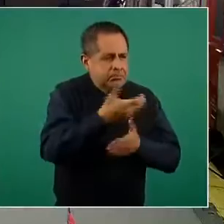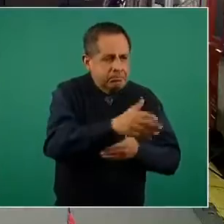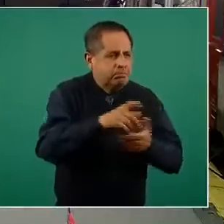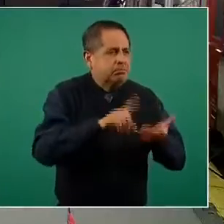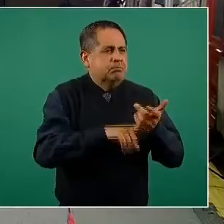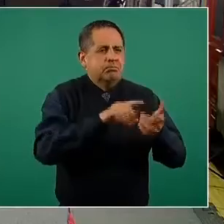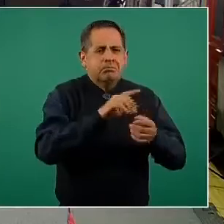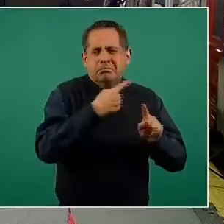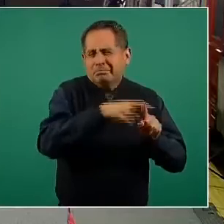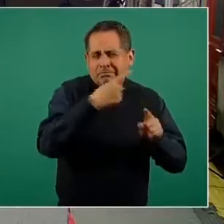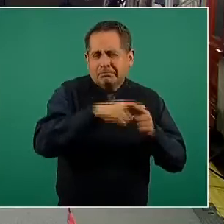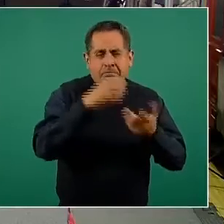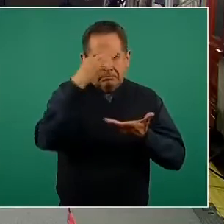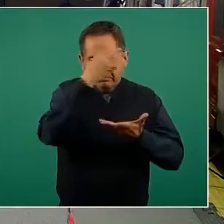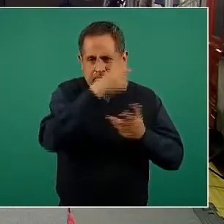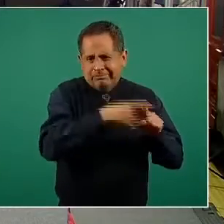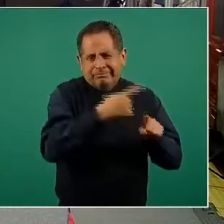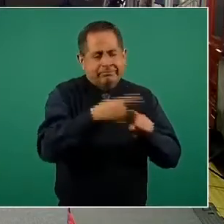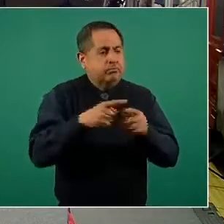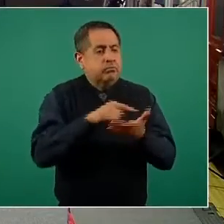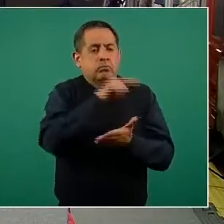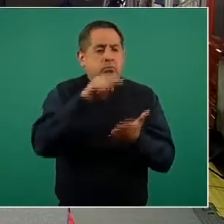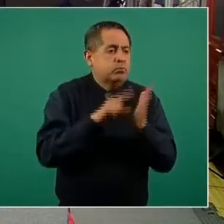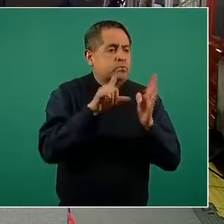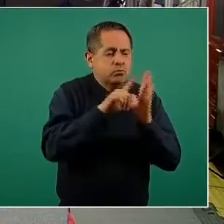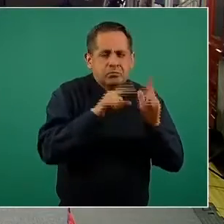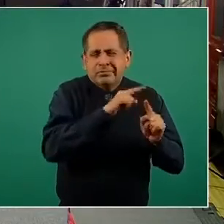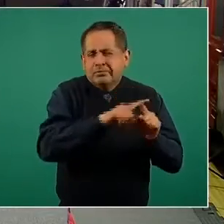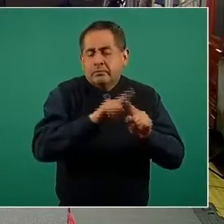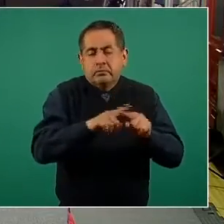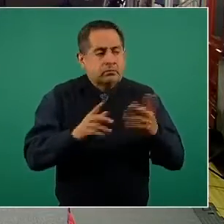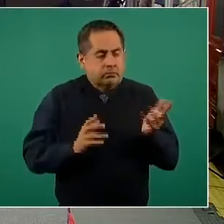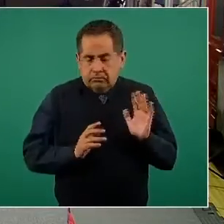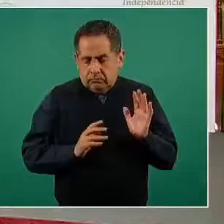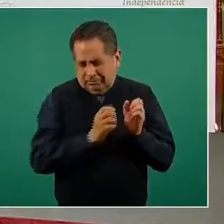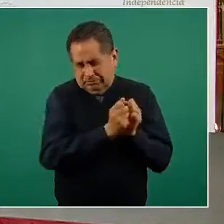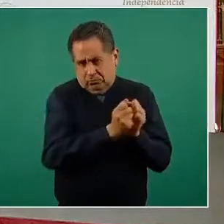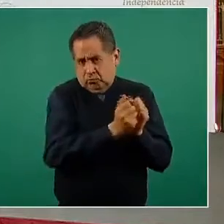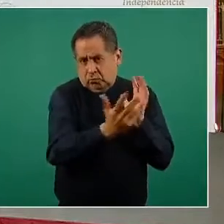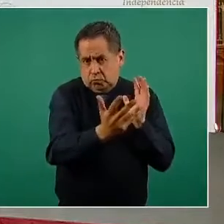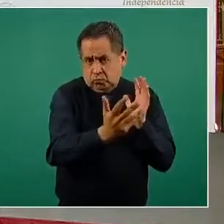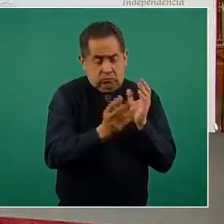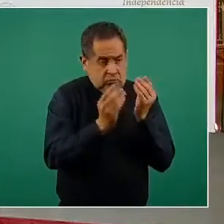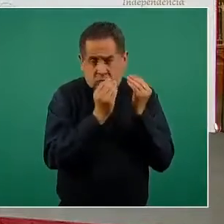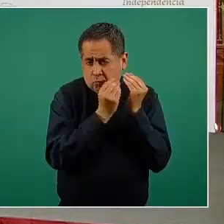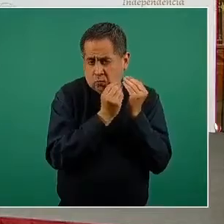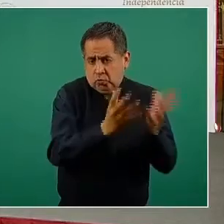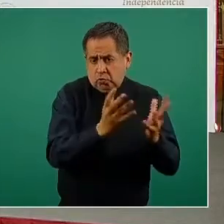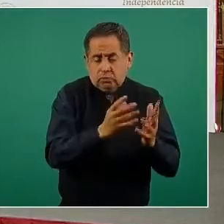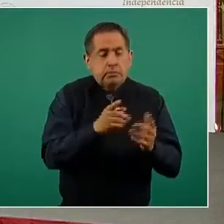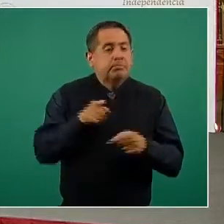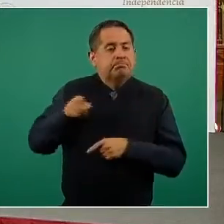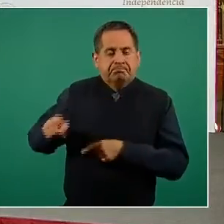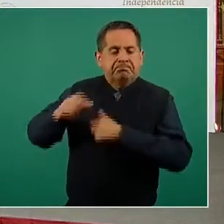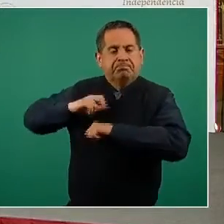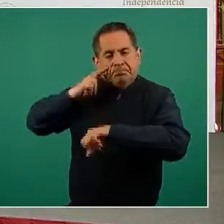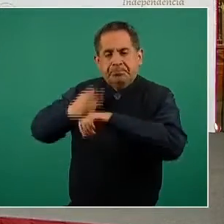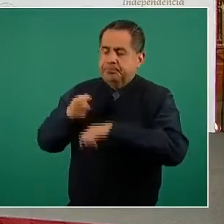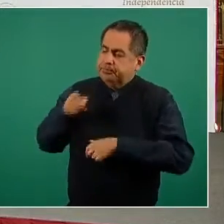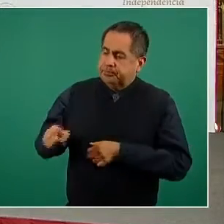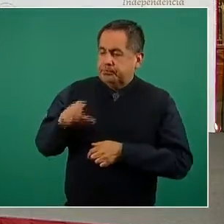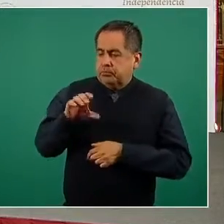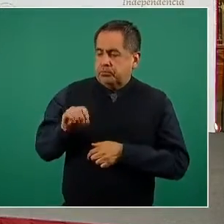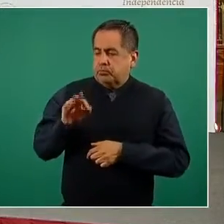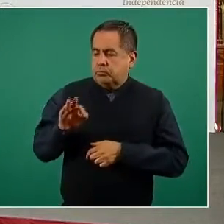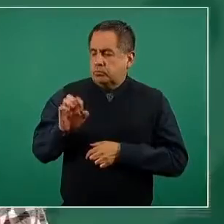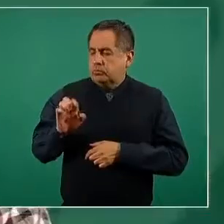de cosméticos, los establecimientos comerciales, etcétera, prácticamente todo lo que ocurre en